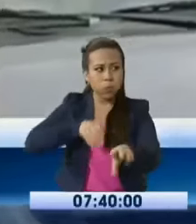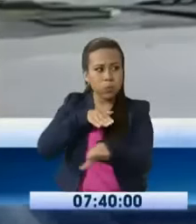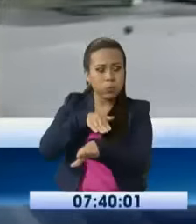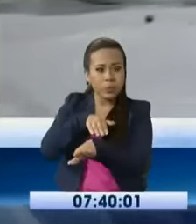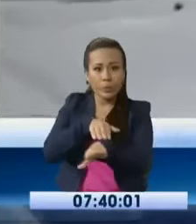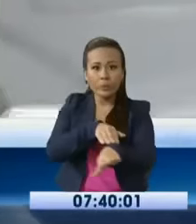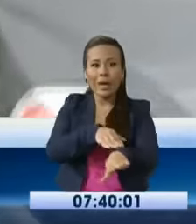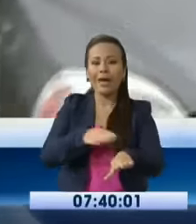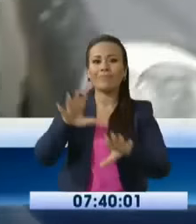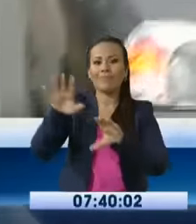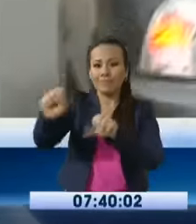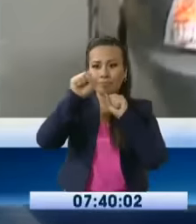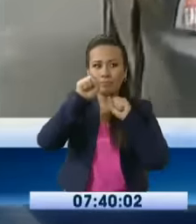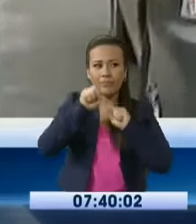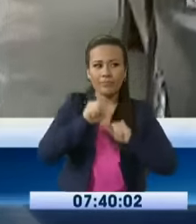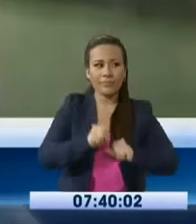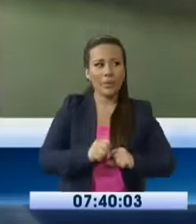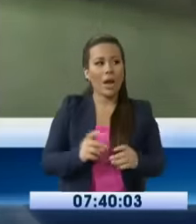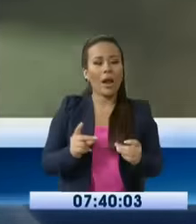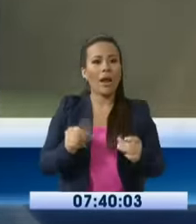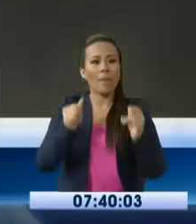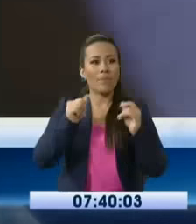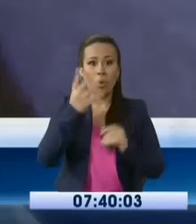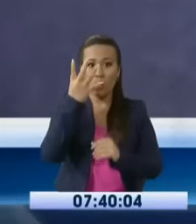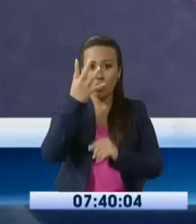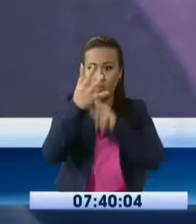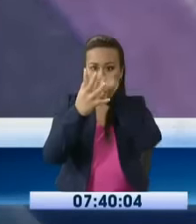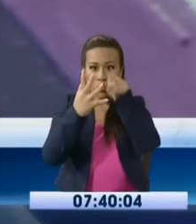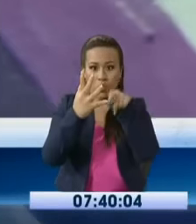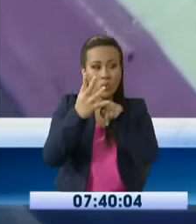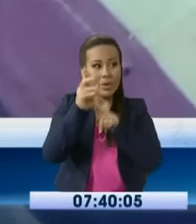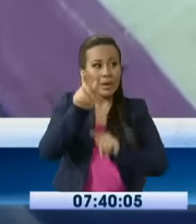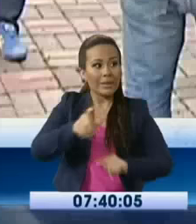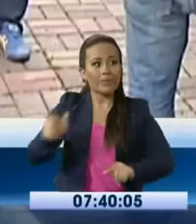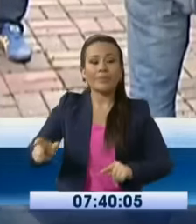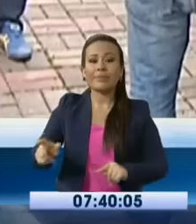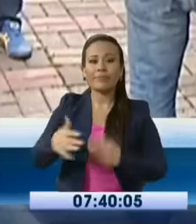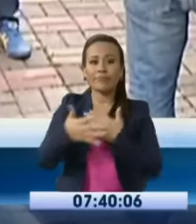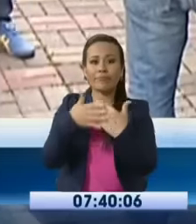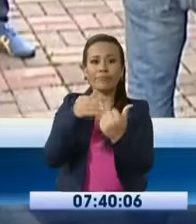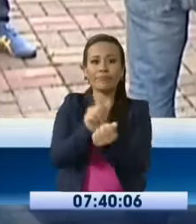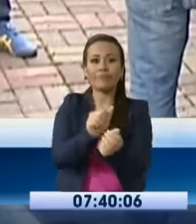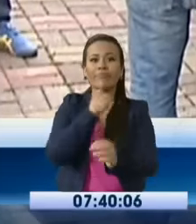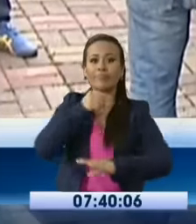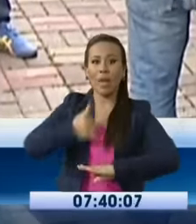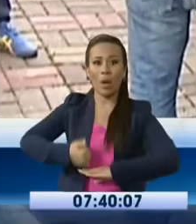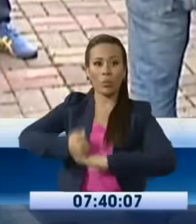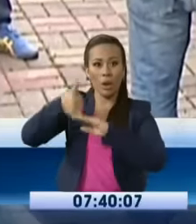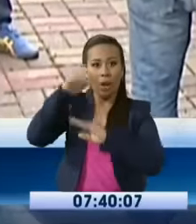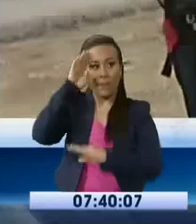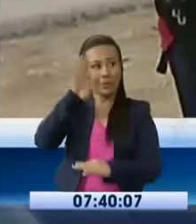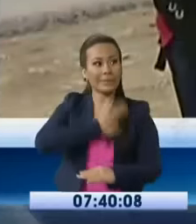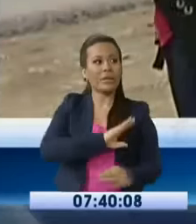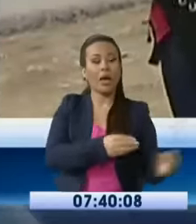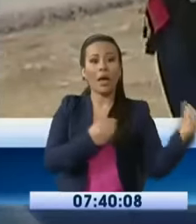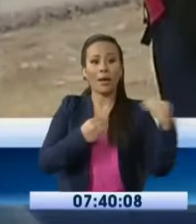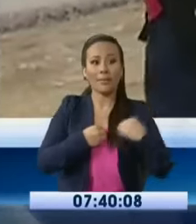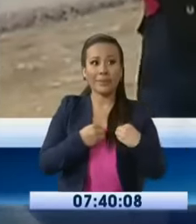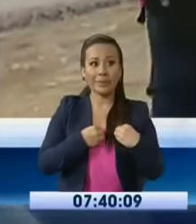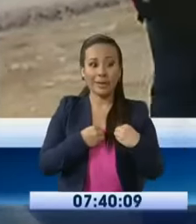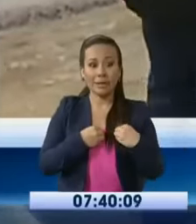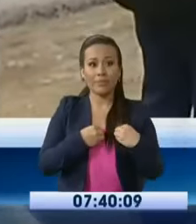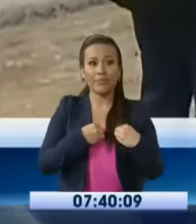dando resultados casi de inmediato. Cuatro individuos fueron aprehendidos por las autoridades policiales. Según el encargado del operativo de